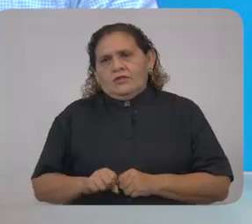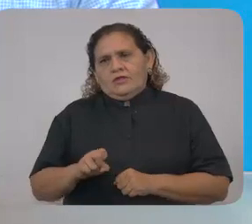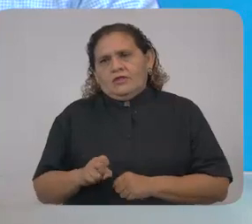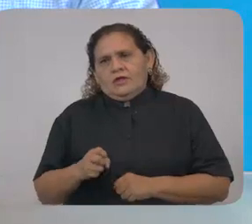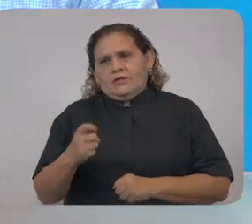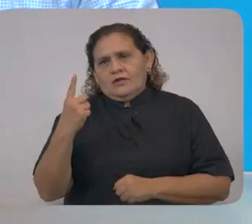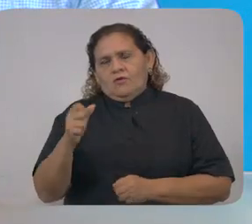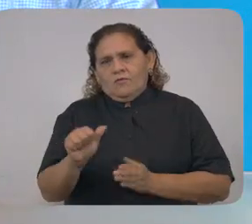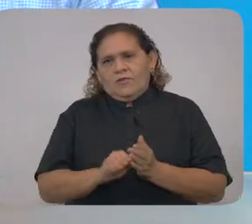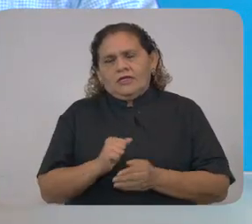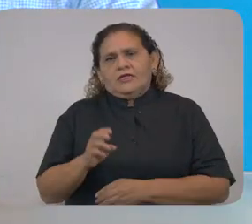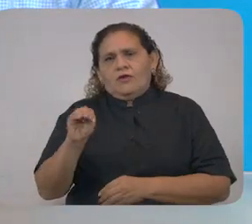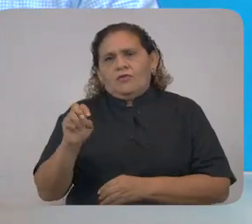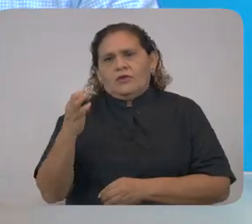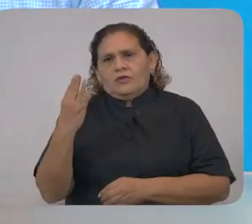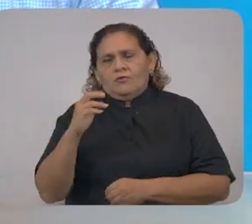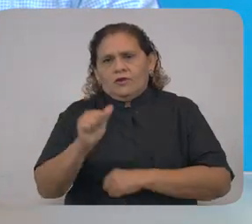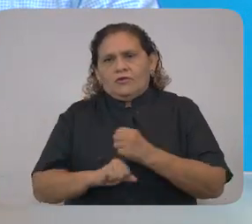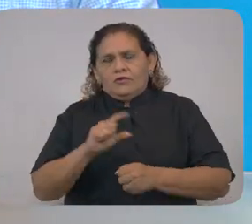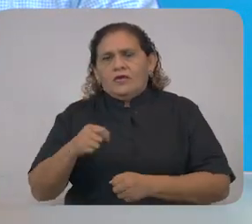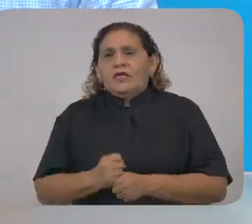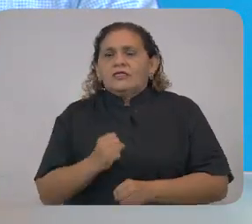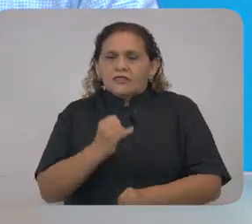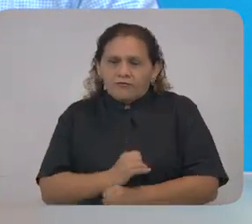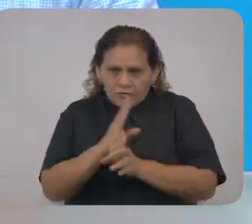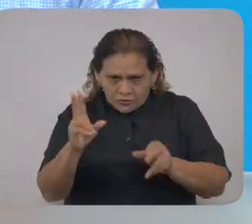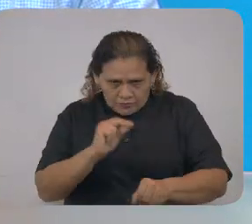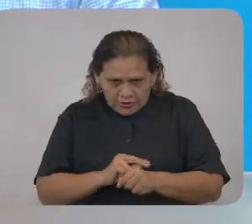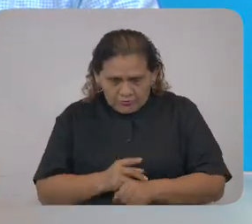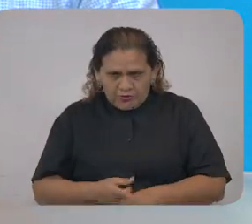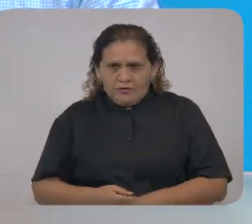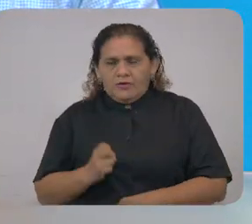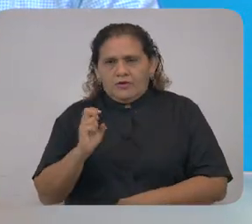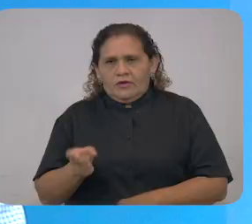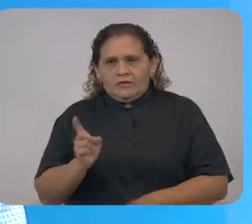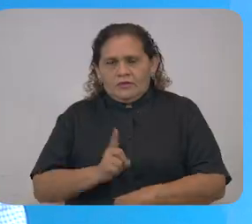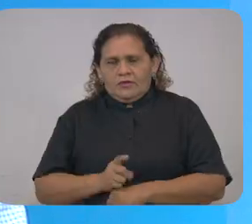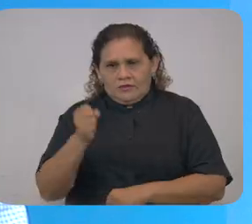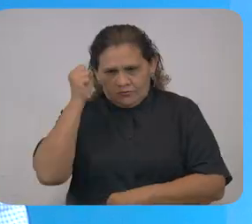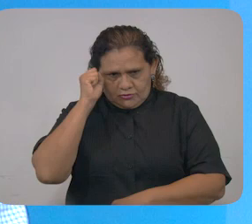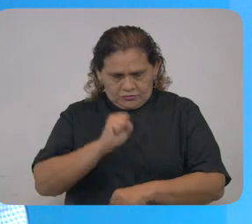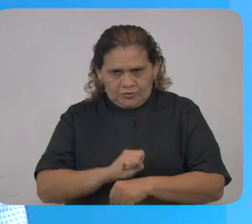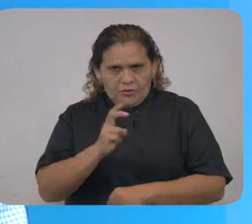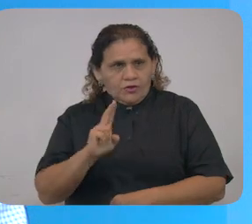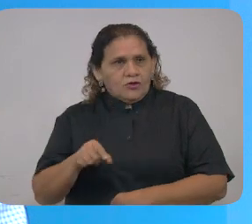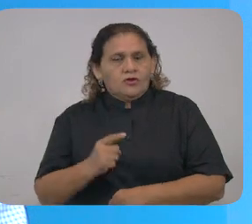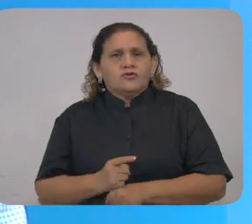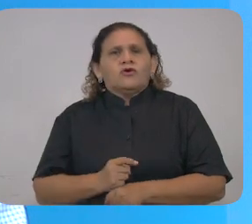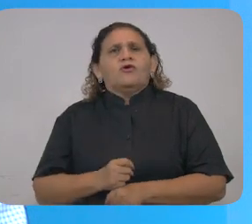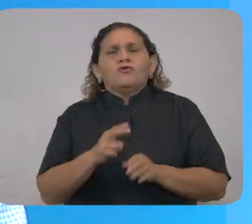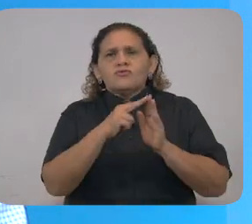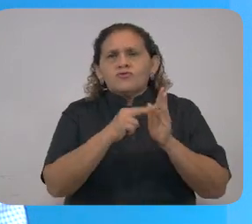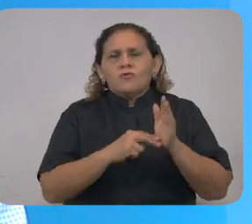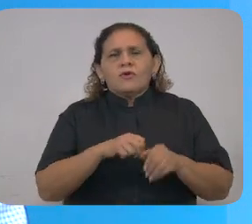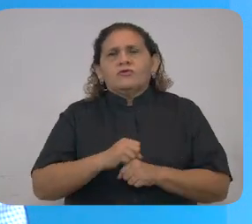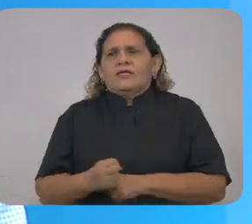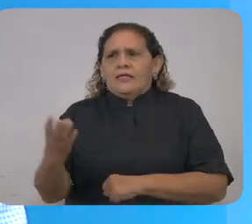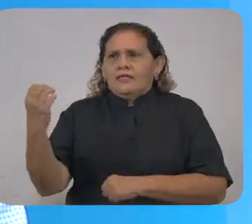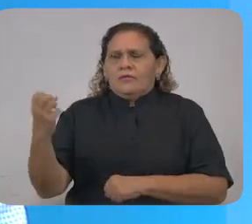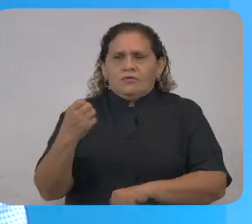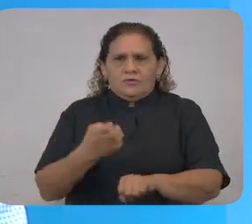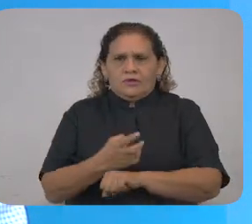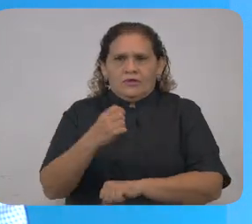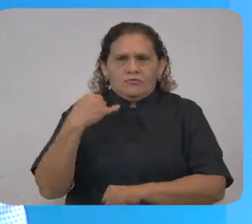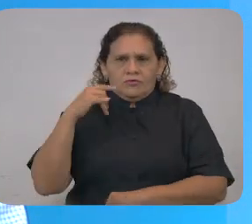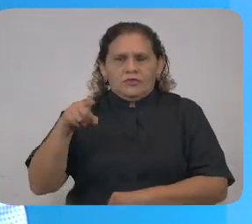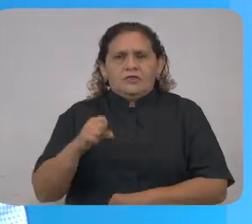un mes a 94 años. Este es el parte médico hasta el día de hoy, secretario. Estos son los indicadores del semáforo estatal de